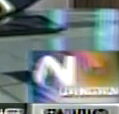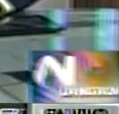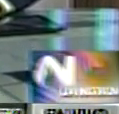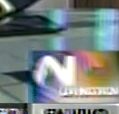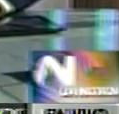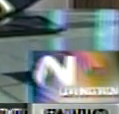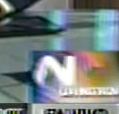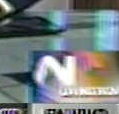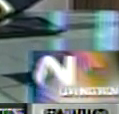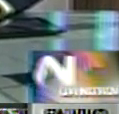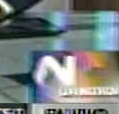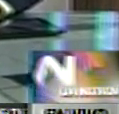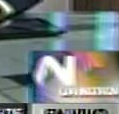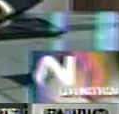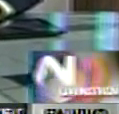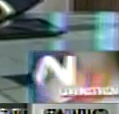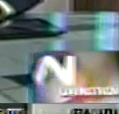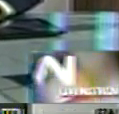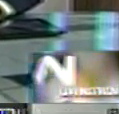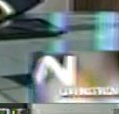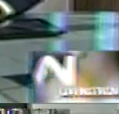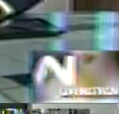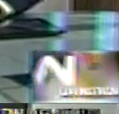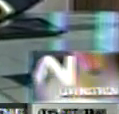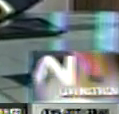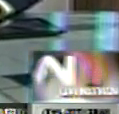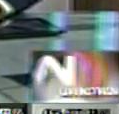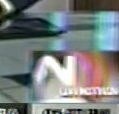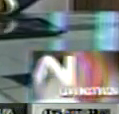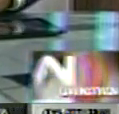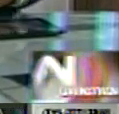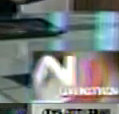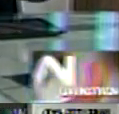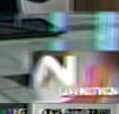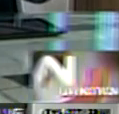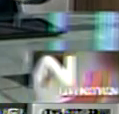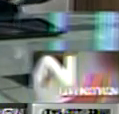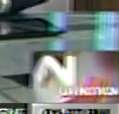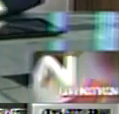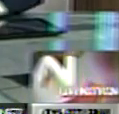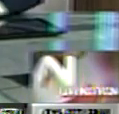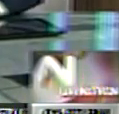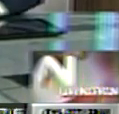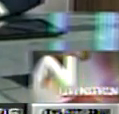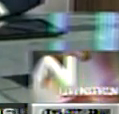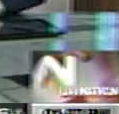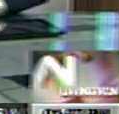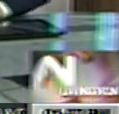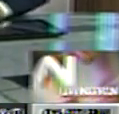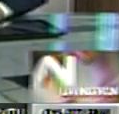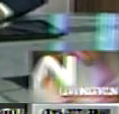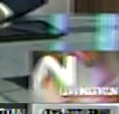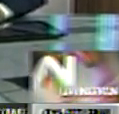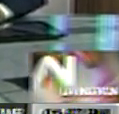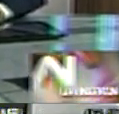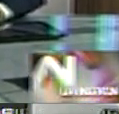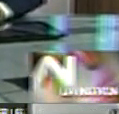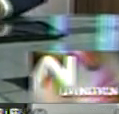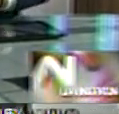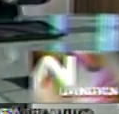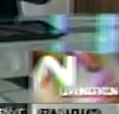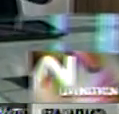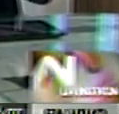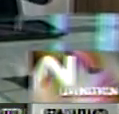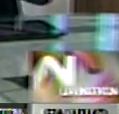de protesta. El enviado de negocios de los Estados Unidos en la embajada acá en Venezuela para que ahora la administración de Donald Trump, nuevo presidente de los Estados Unidos,